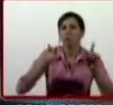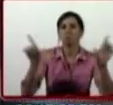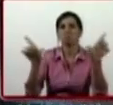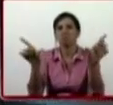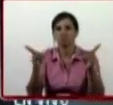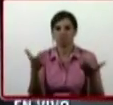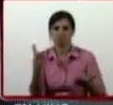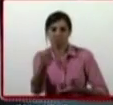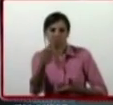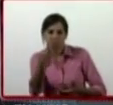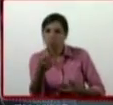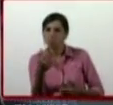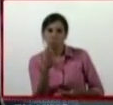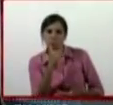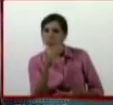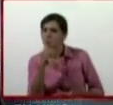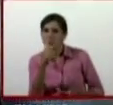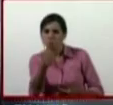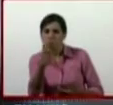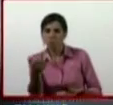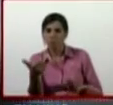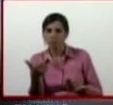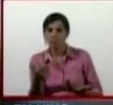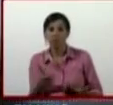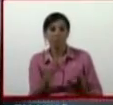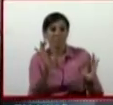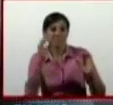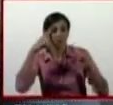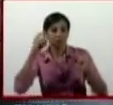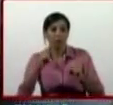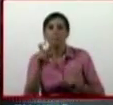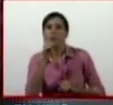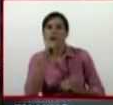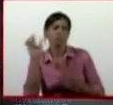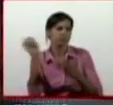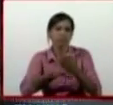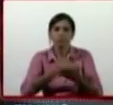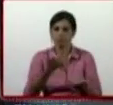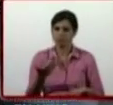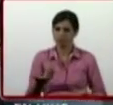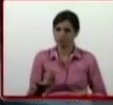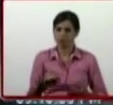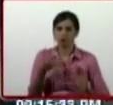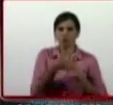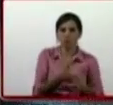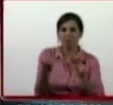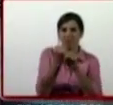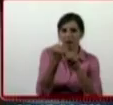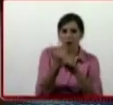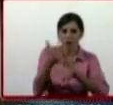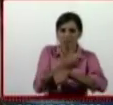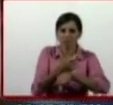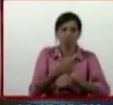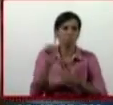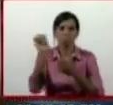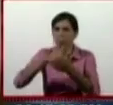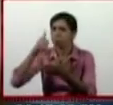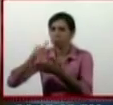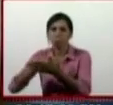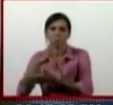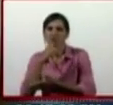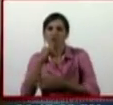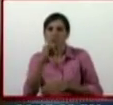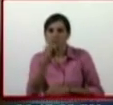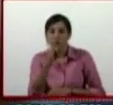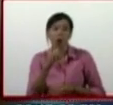Están como, son especialistas en el veto, que Maduro no aparezca. Que no se sepa nada de lo que hace el gobierno revolucionario. Bueno, está bien, sigan